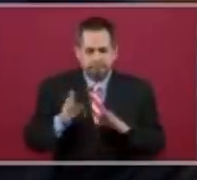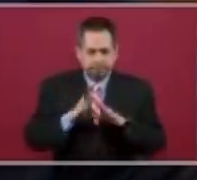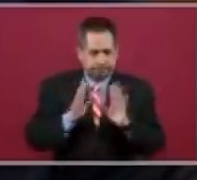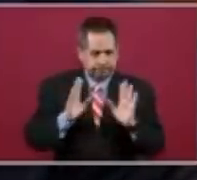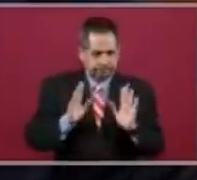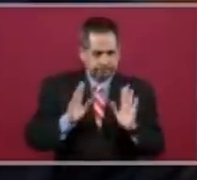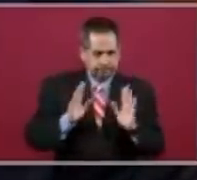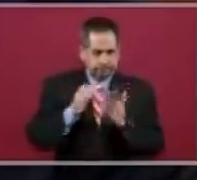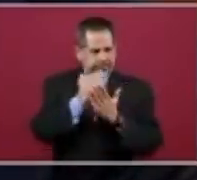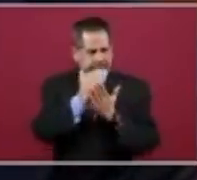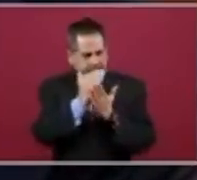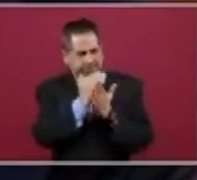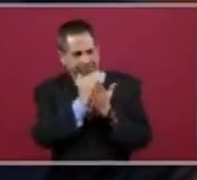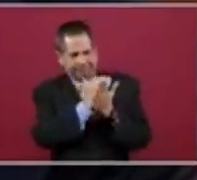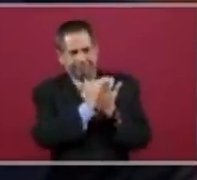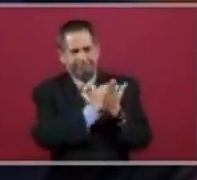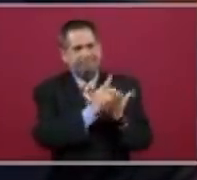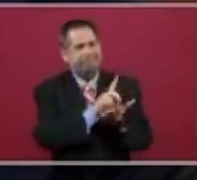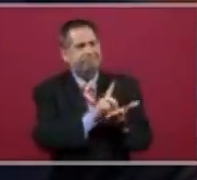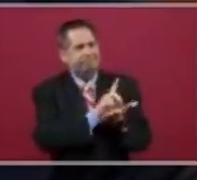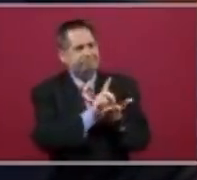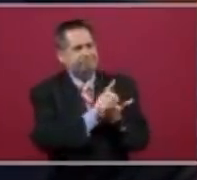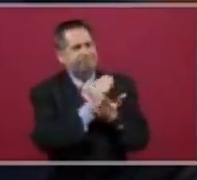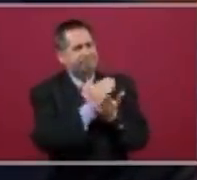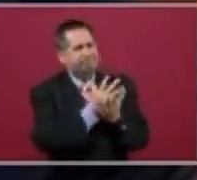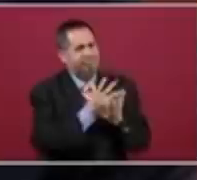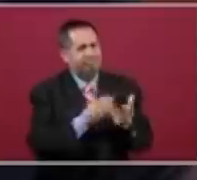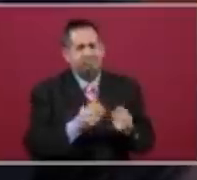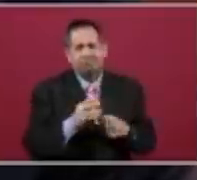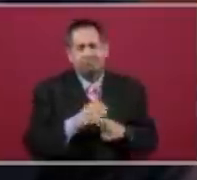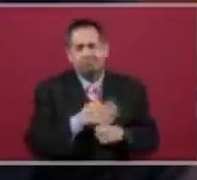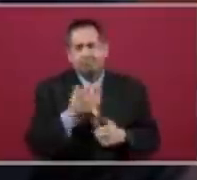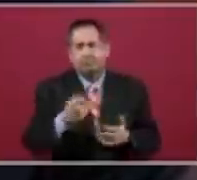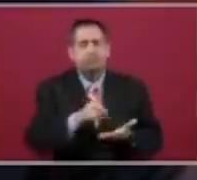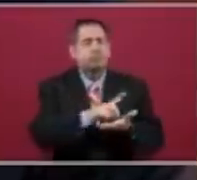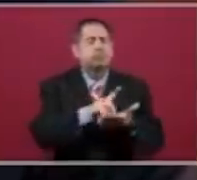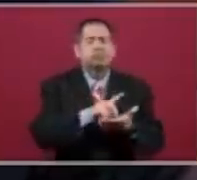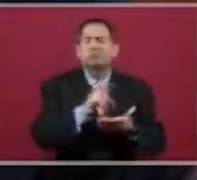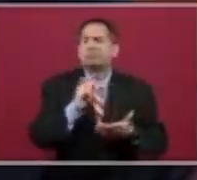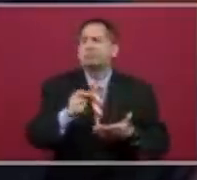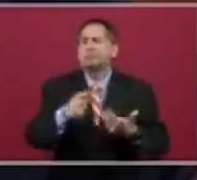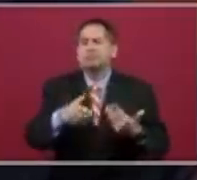enfrentar lo del consumo de la droga, sobre todo de drogas que son